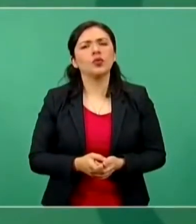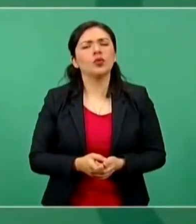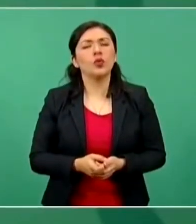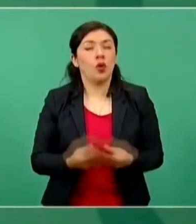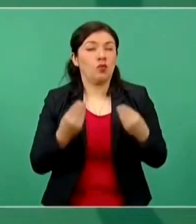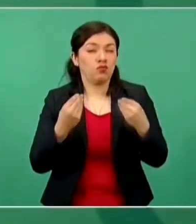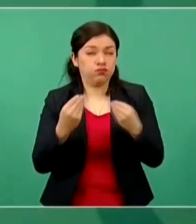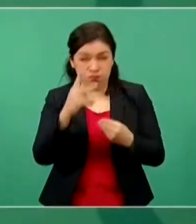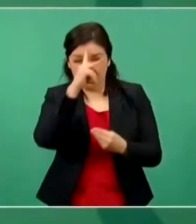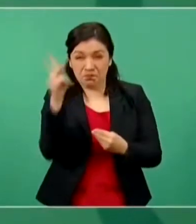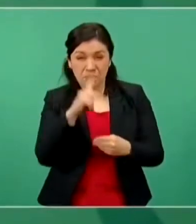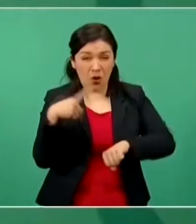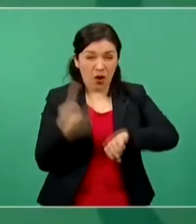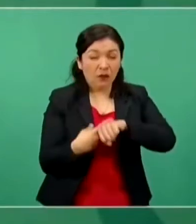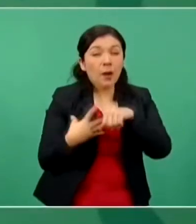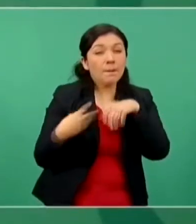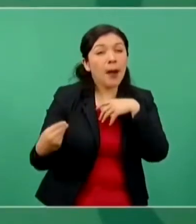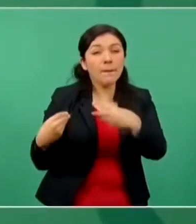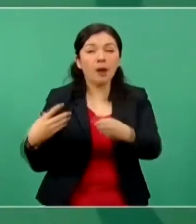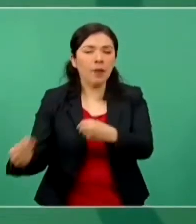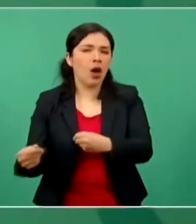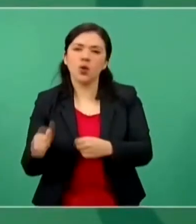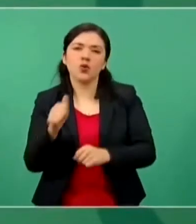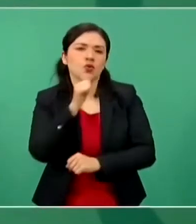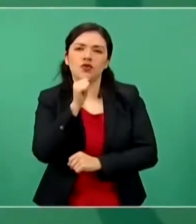muchos contagios.